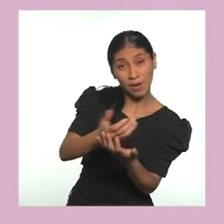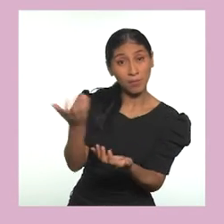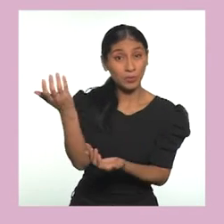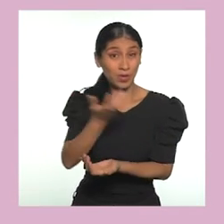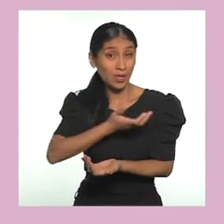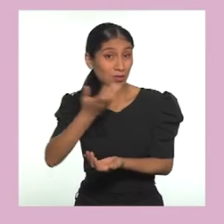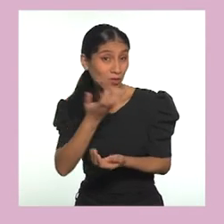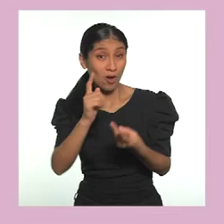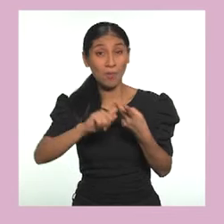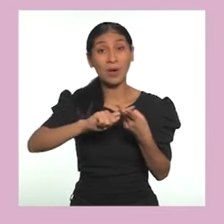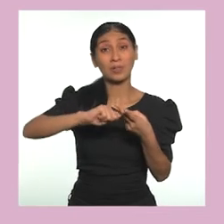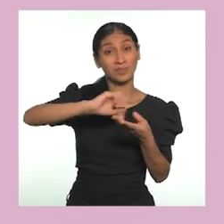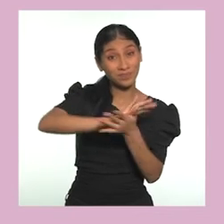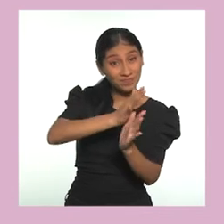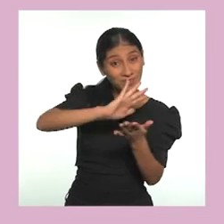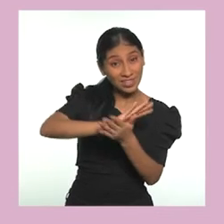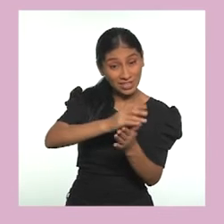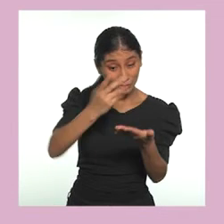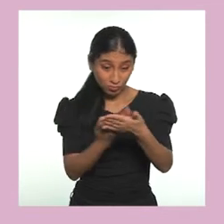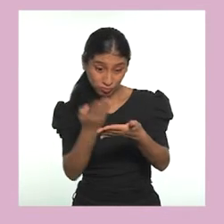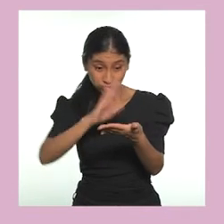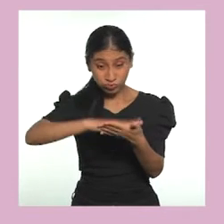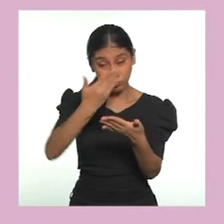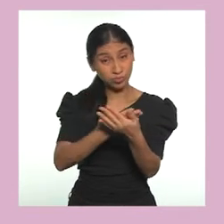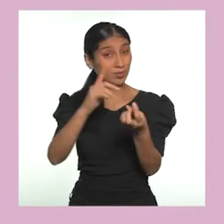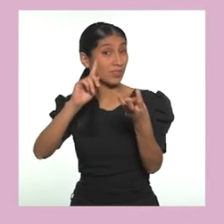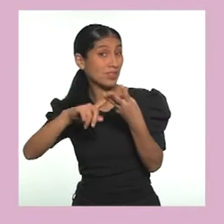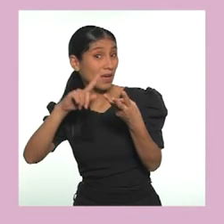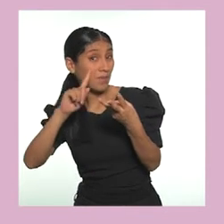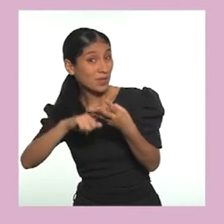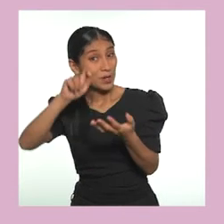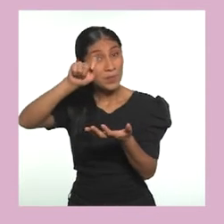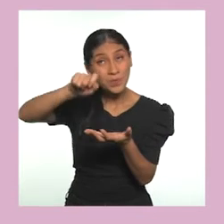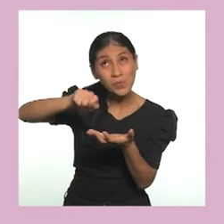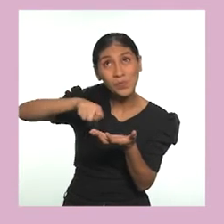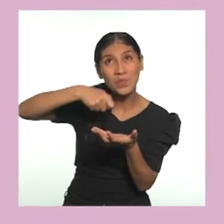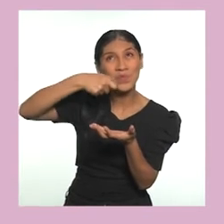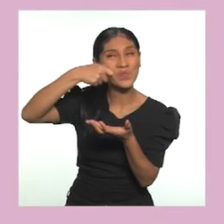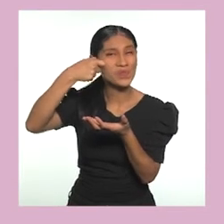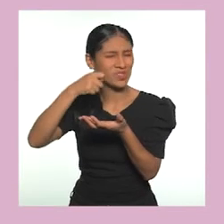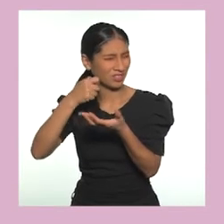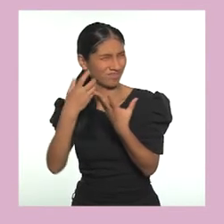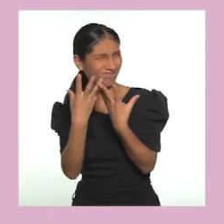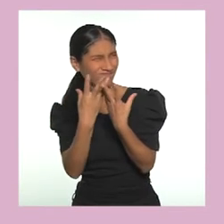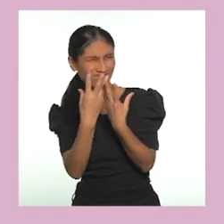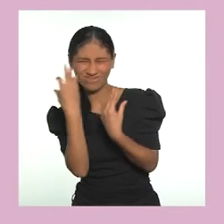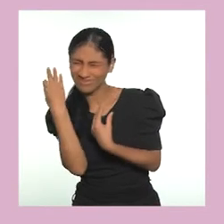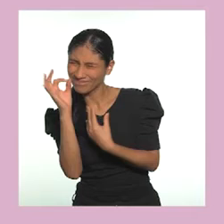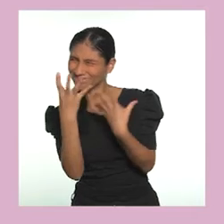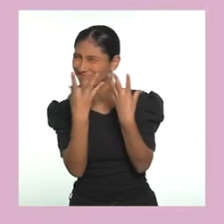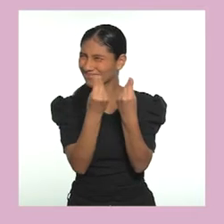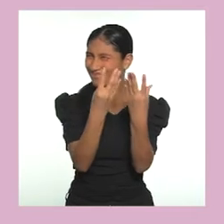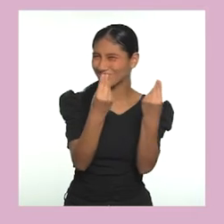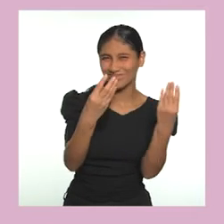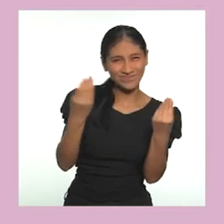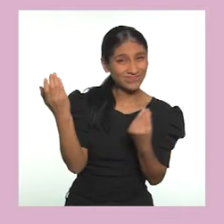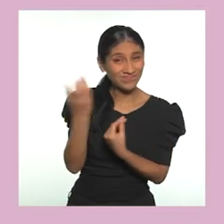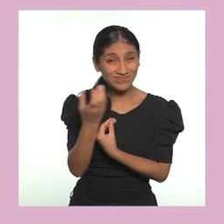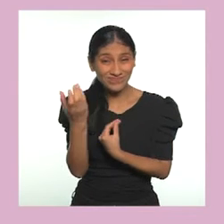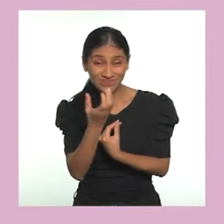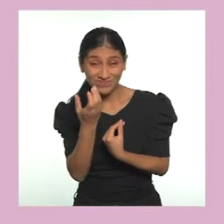sopas, revueltos con queso y en guisos. Siempre había abundante